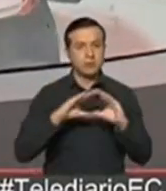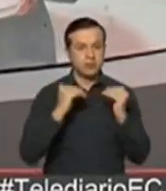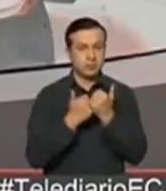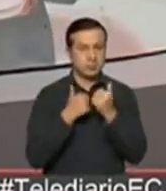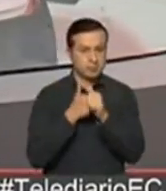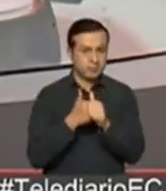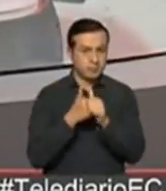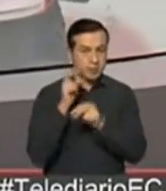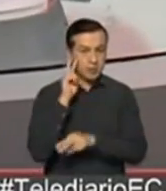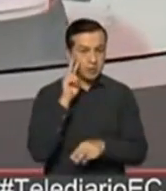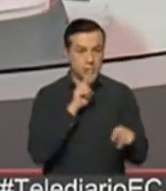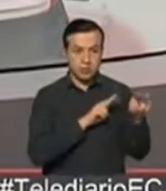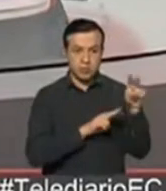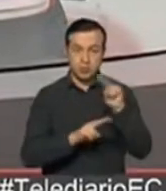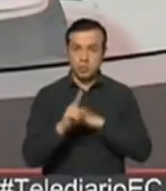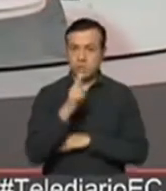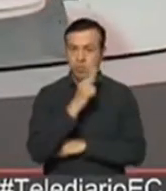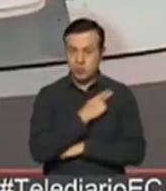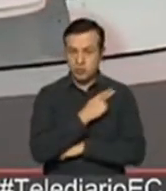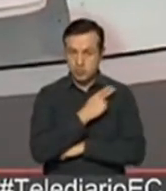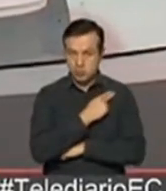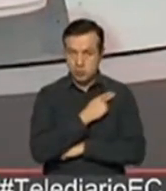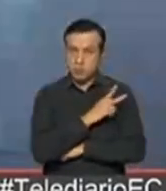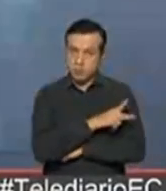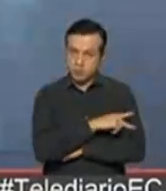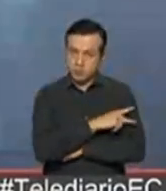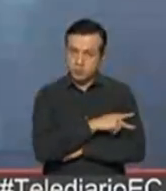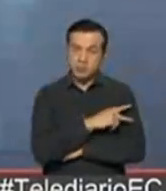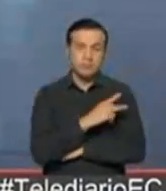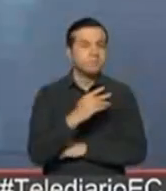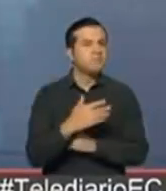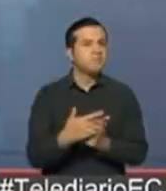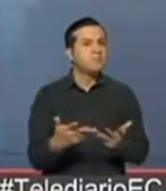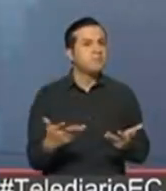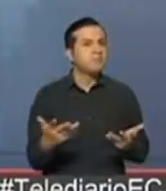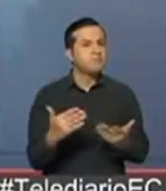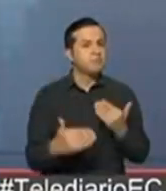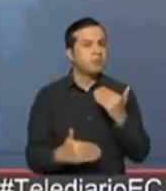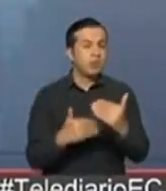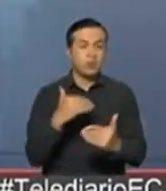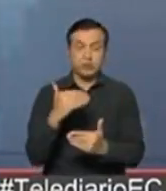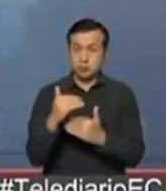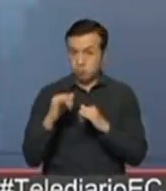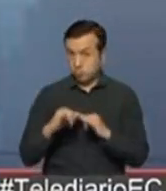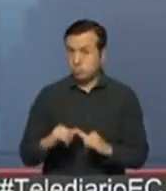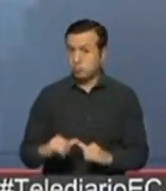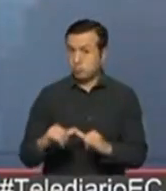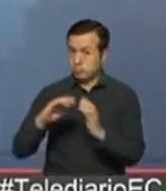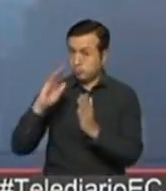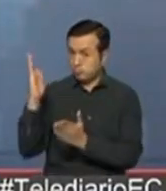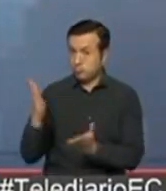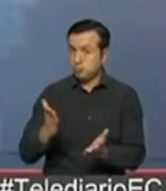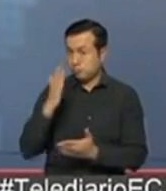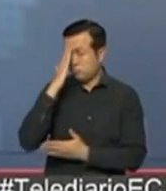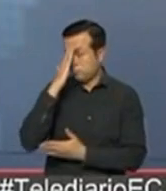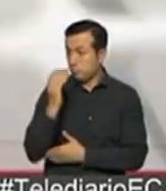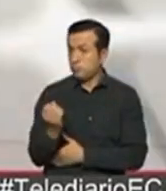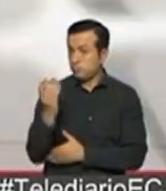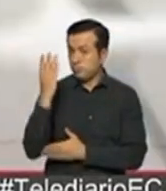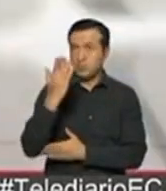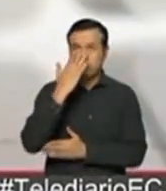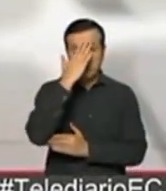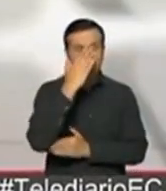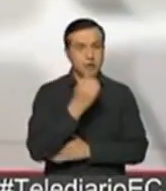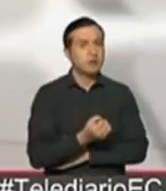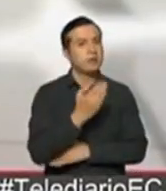evaluación de las universidades y escuelas politécnicas cómo avanza este proceso precisamente bienvenido buenos días antes muy buenos días